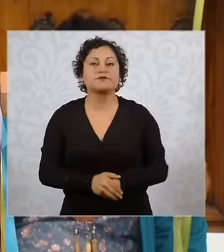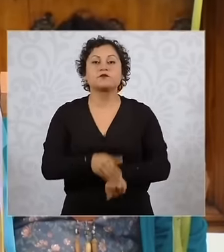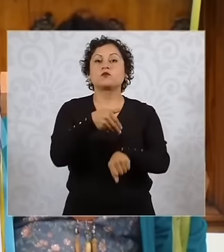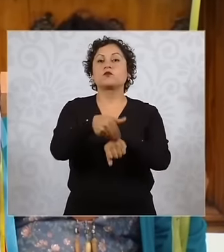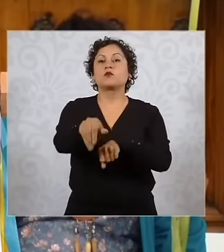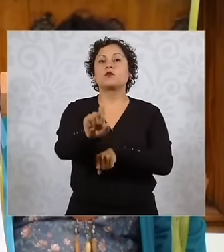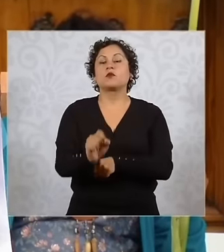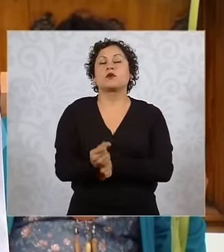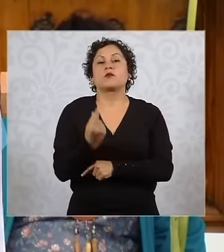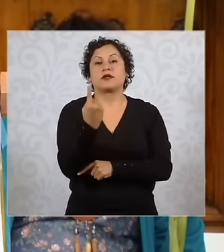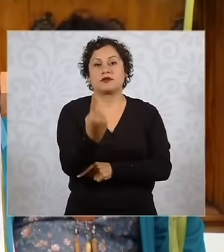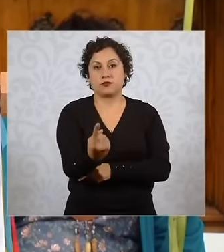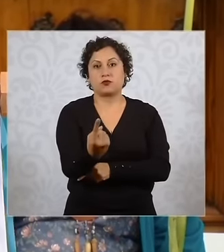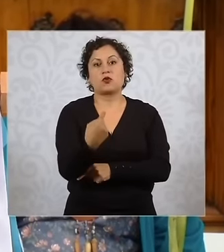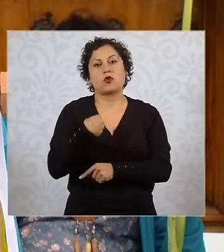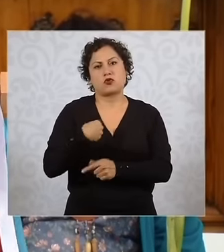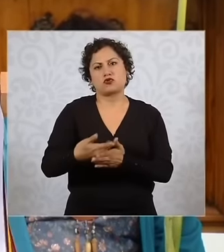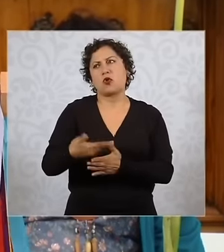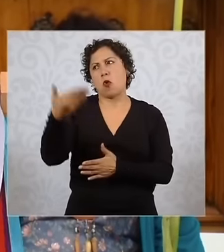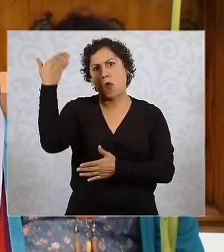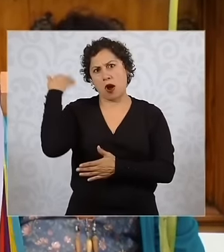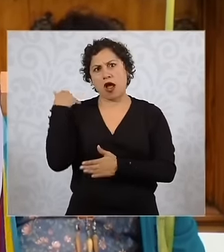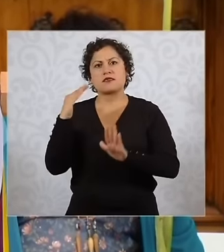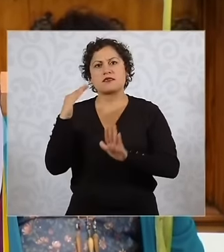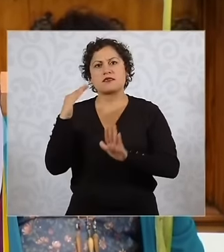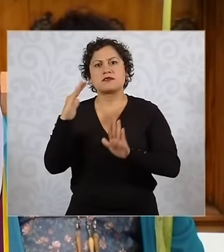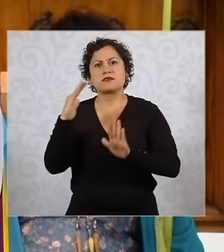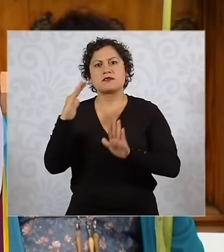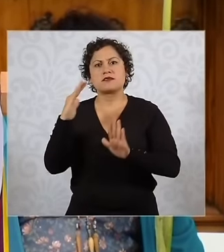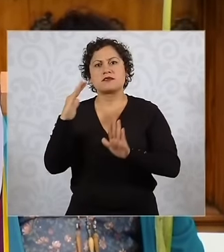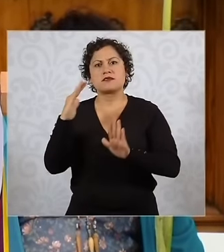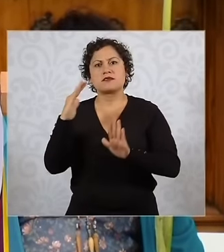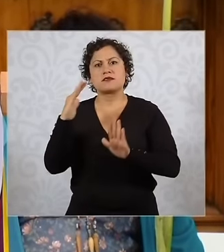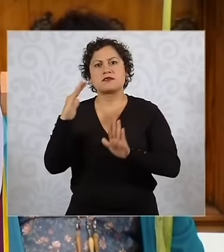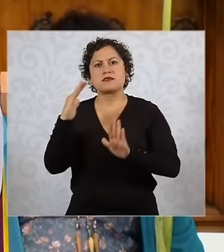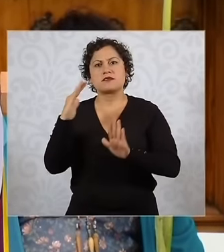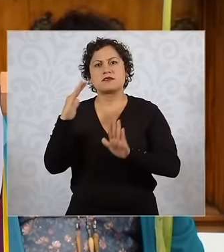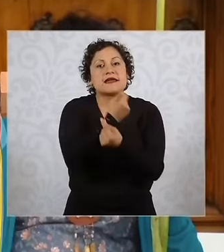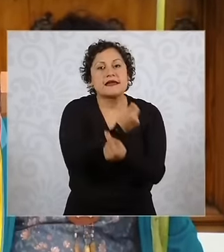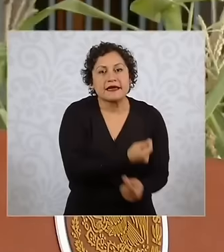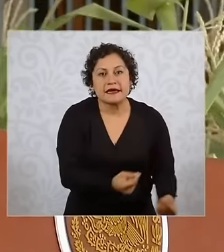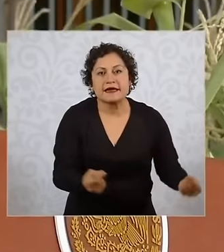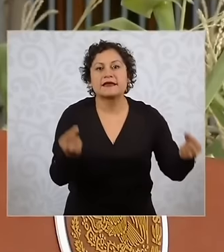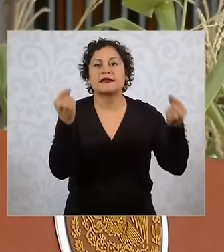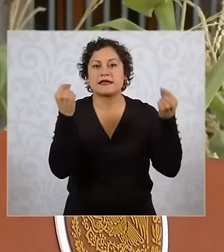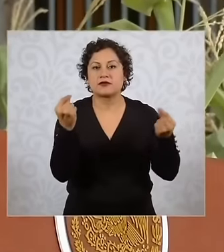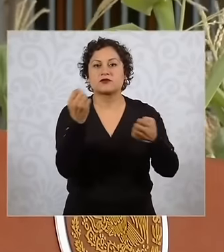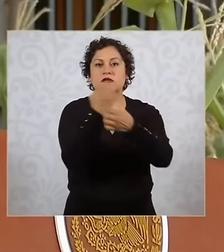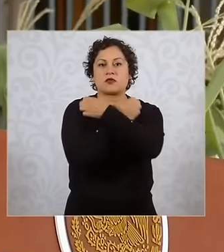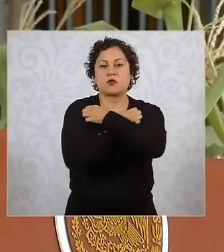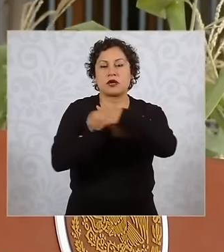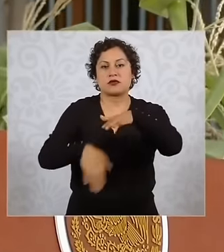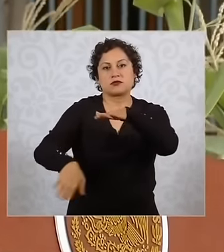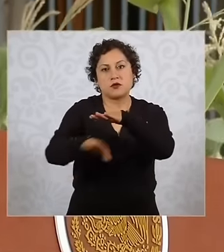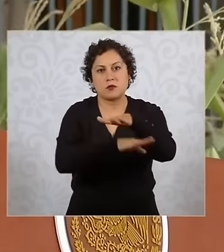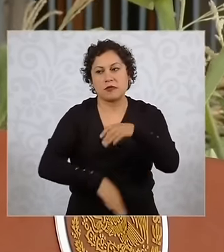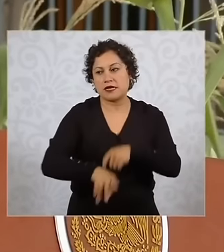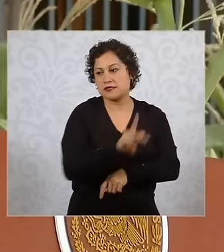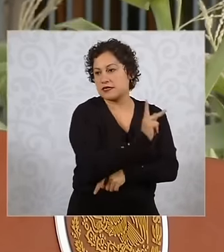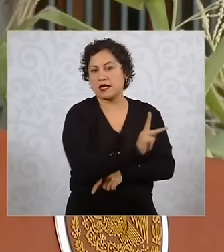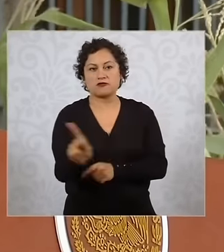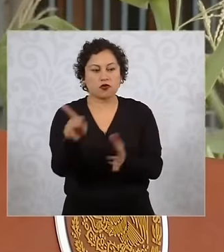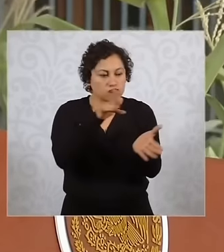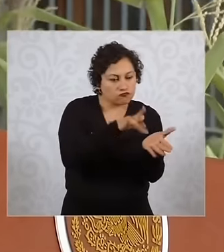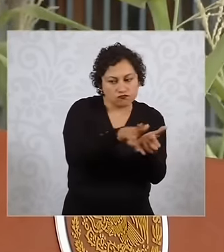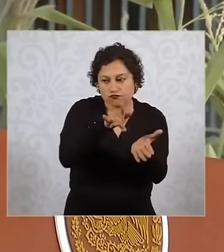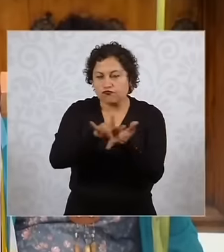comprometí? Todas y todos los estudiantes de preescolar, primaria y secundaria pública tendrán su beca.